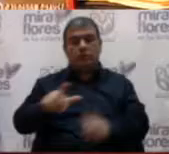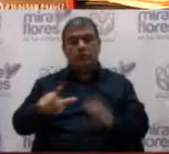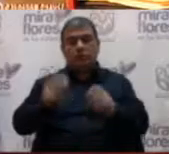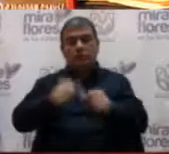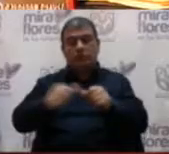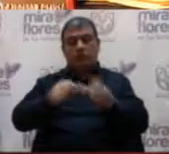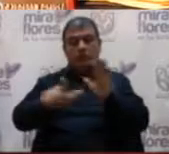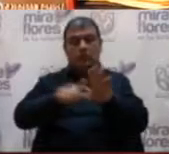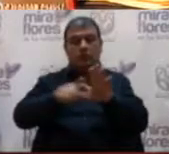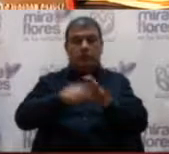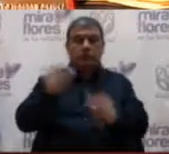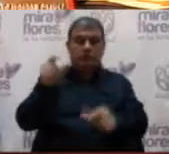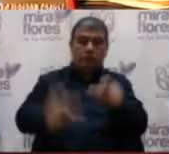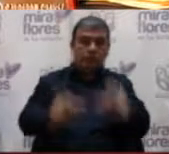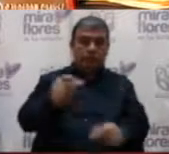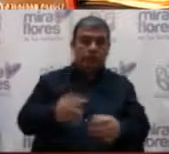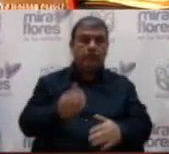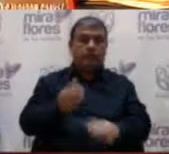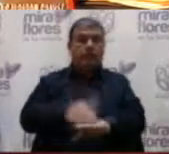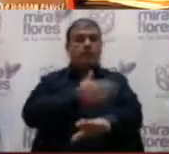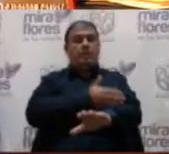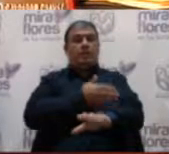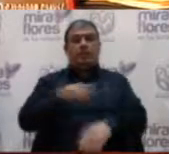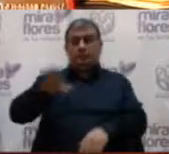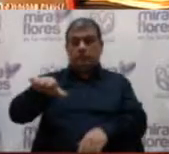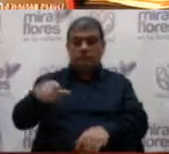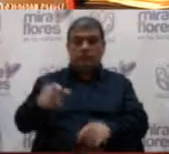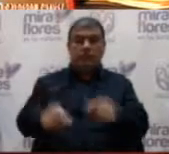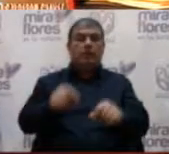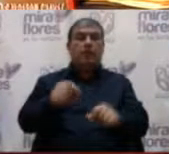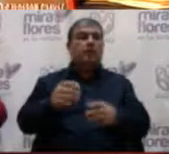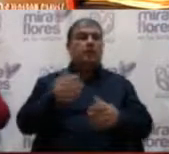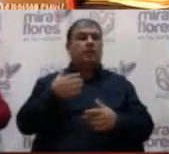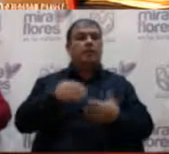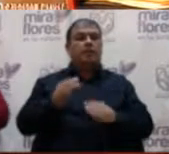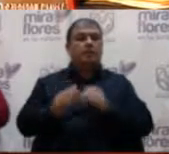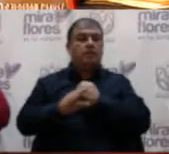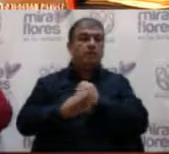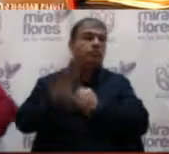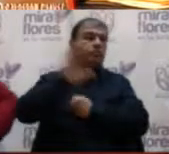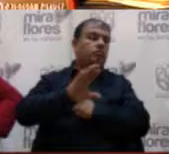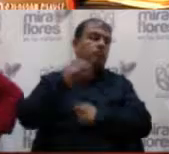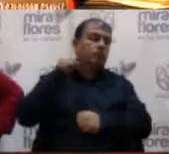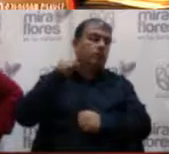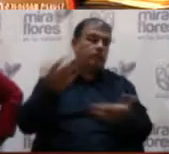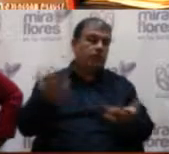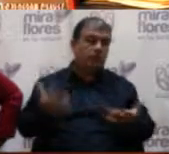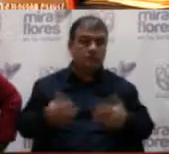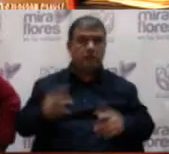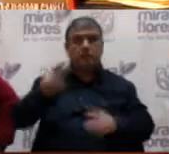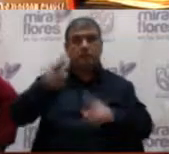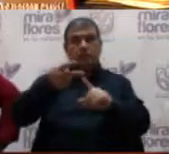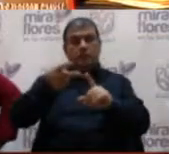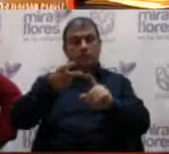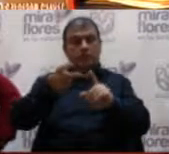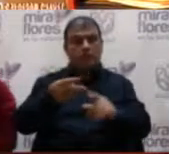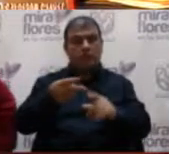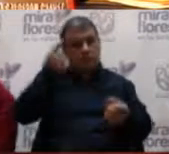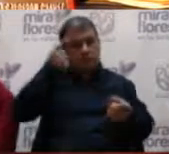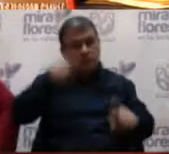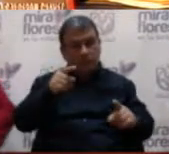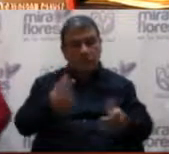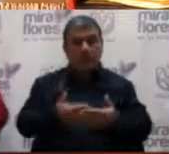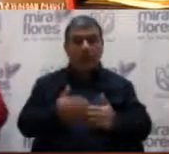sus miembros, previa notificación al afectado para que ejerza su derecho de defensa. Segundo, en tal